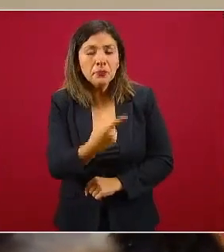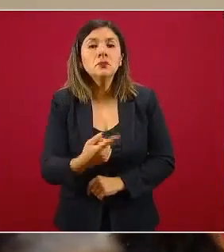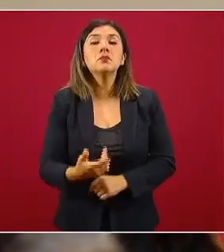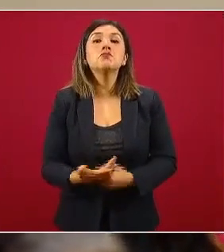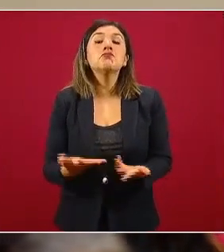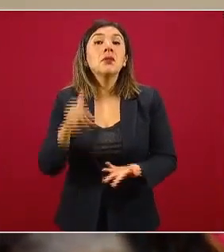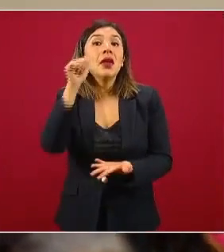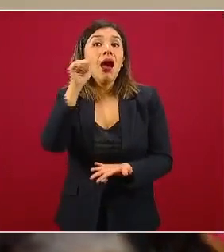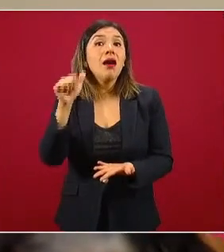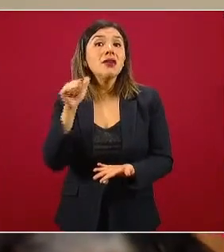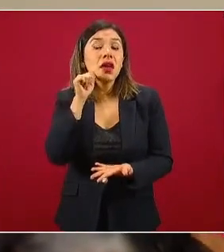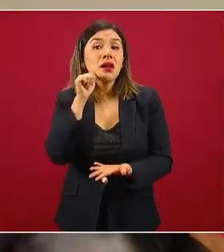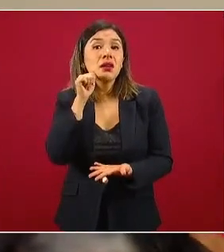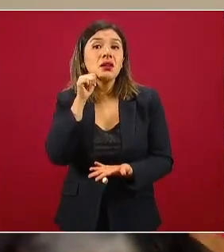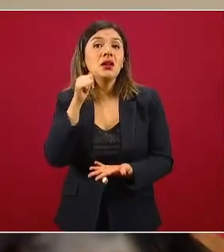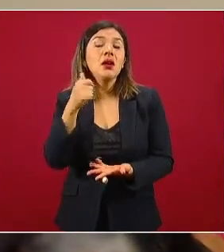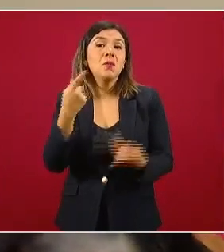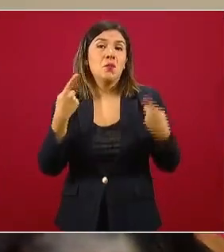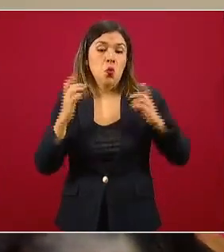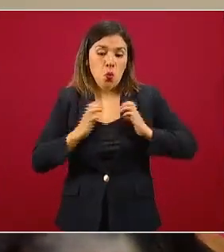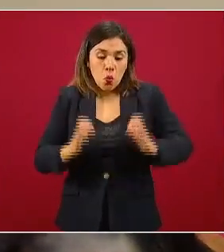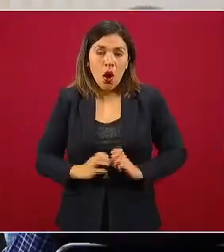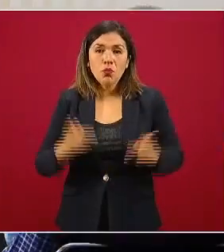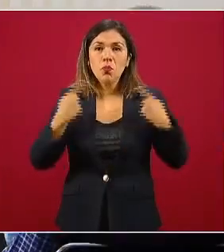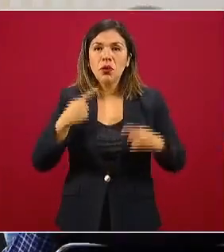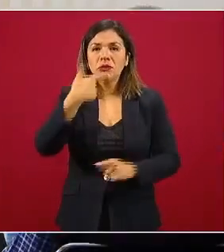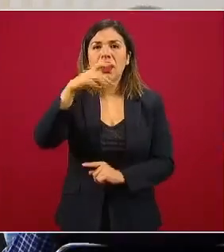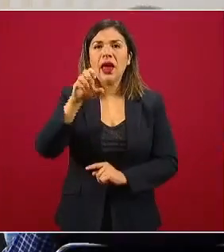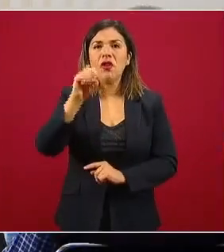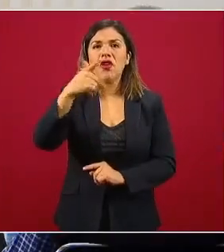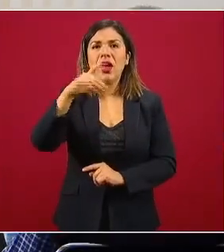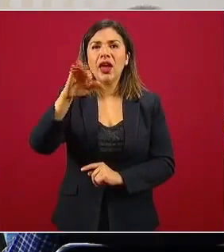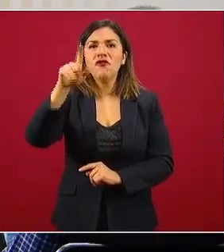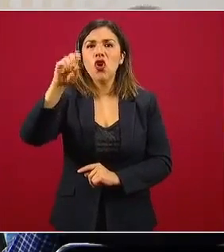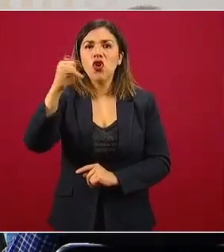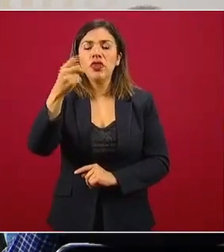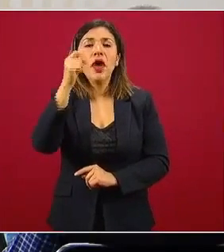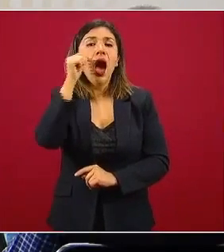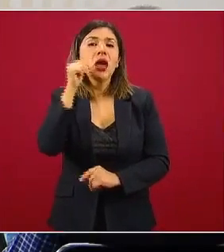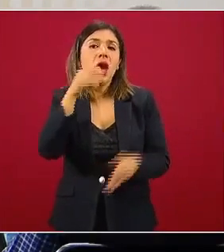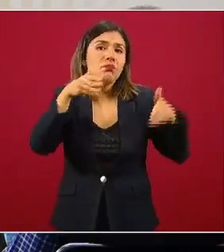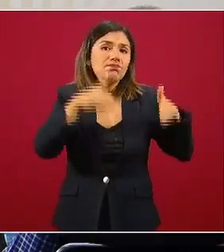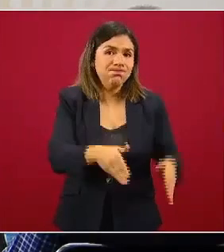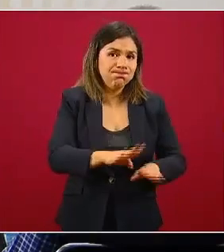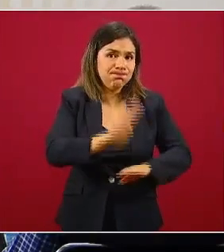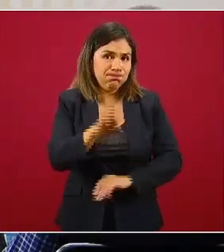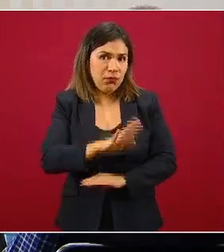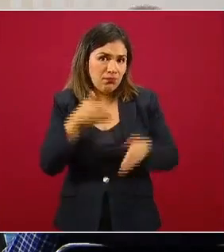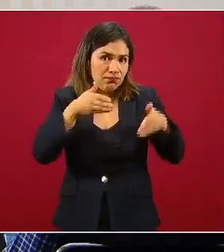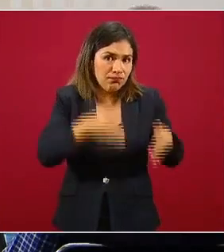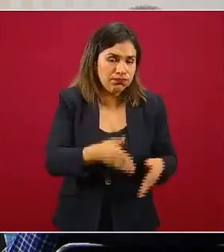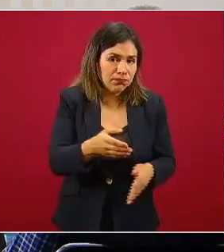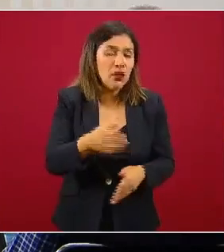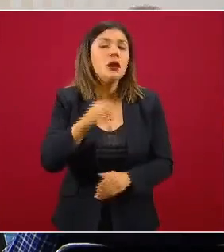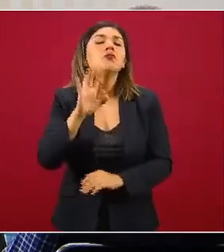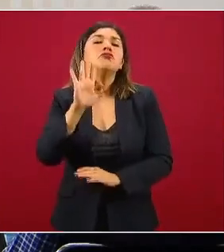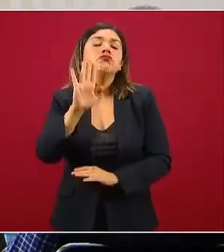pues ayer enterraron a George Floyd y creo que sería importante decir algo al respecto.